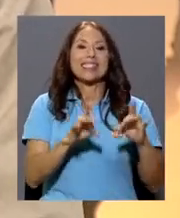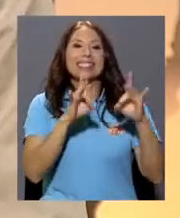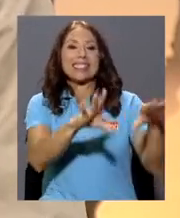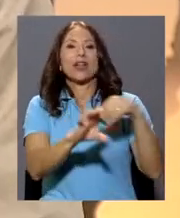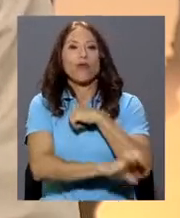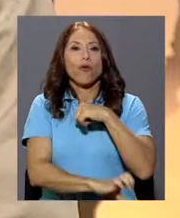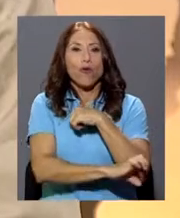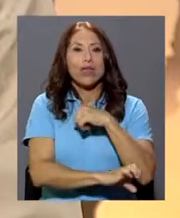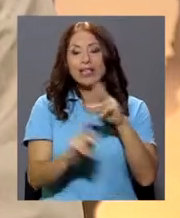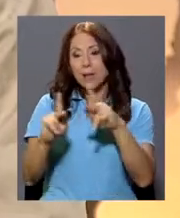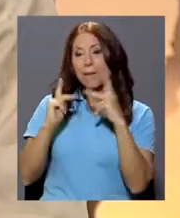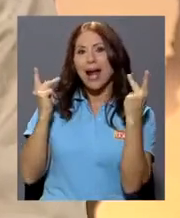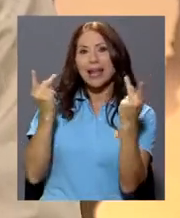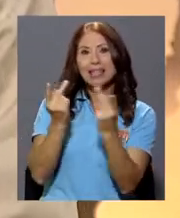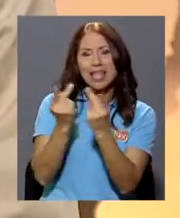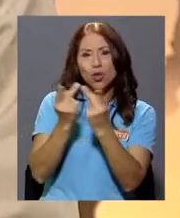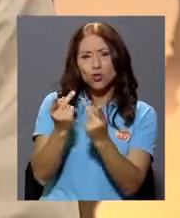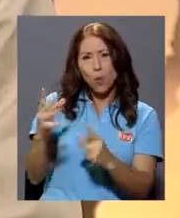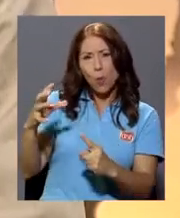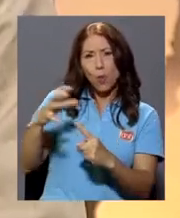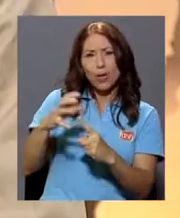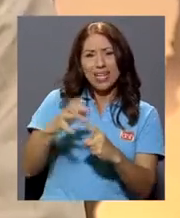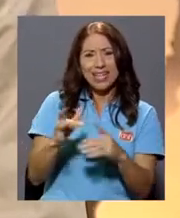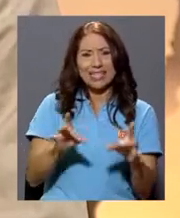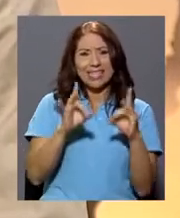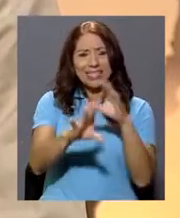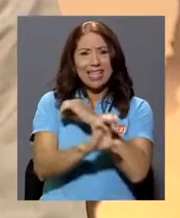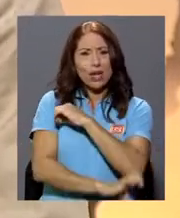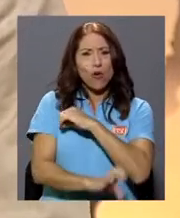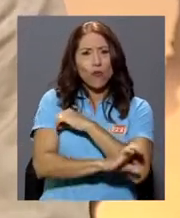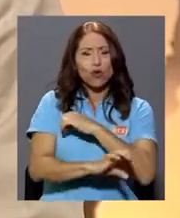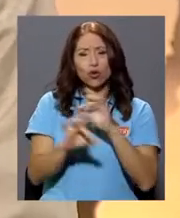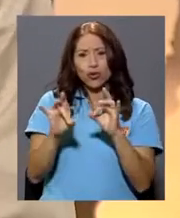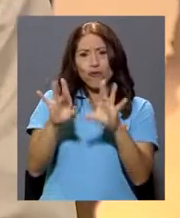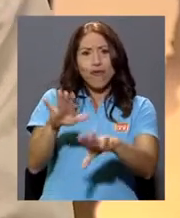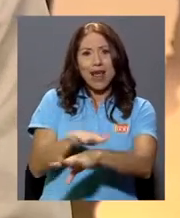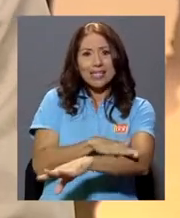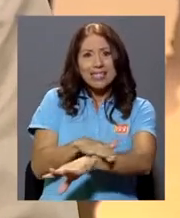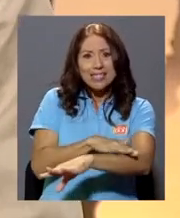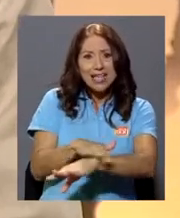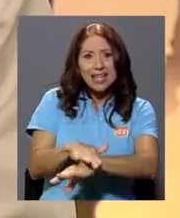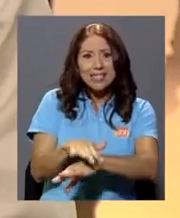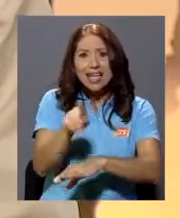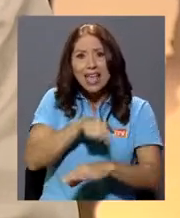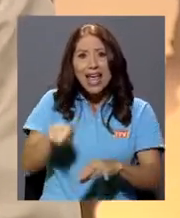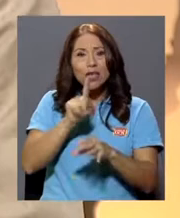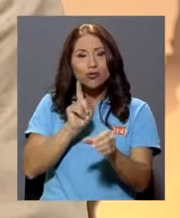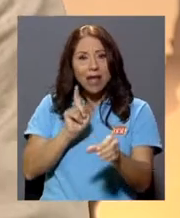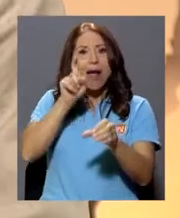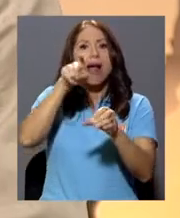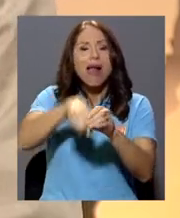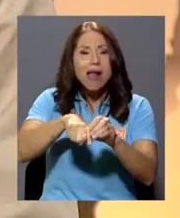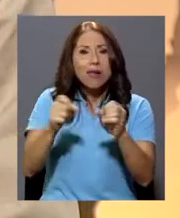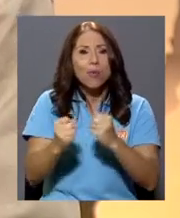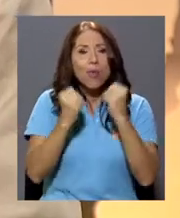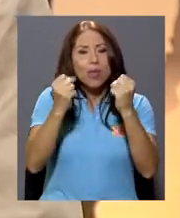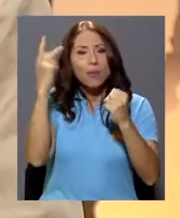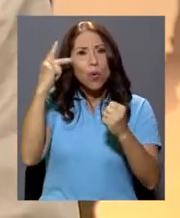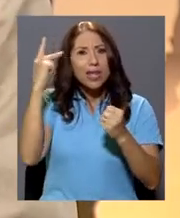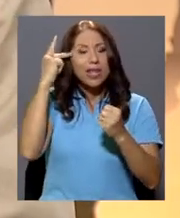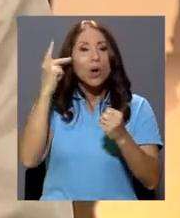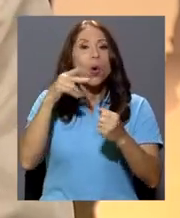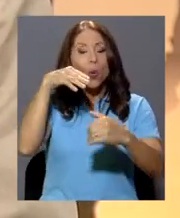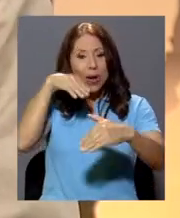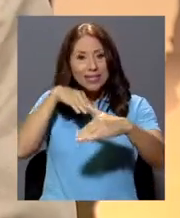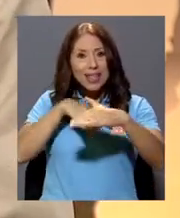populistas, xenófobos, racistas, que están de alguna forma tocando el poder político o accediendo a